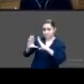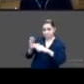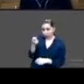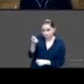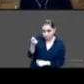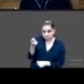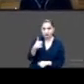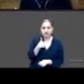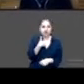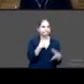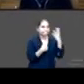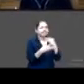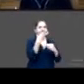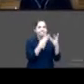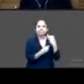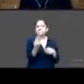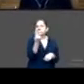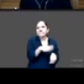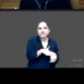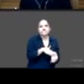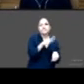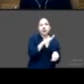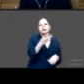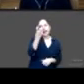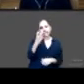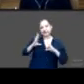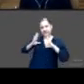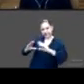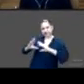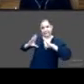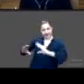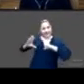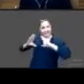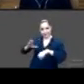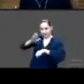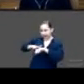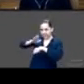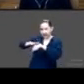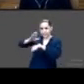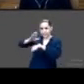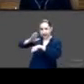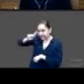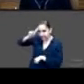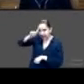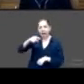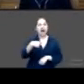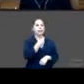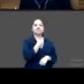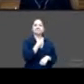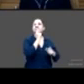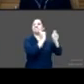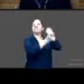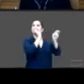decisión, mayor es la orientación que vamos a necesitar. Para nosotras, estas herramientas son muy, muy importantes para el buen ejercicio de derechos sexuales y